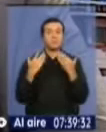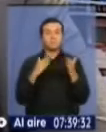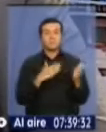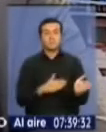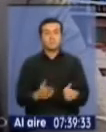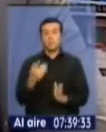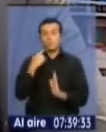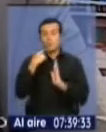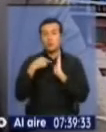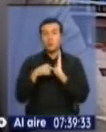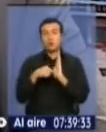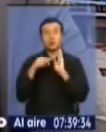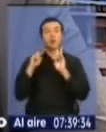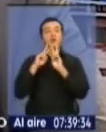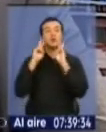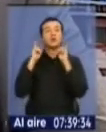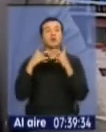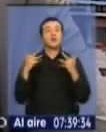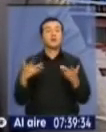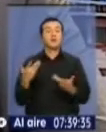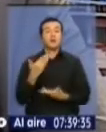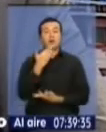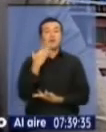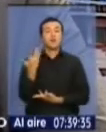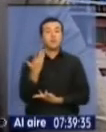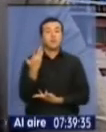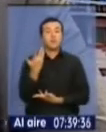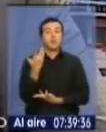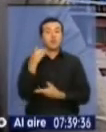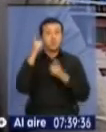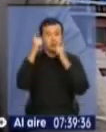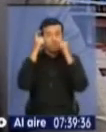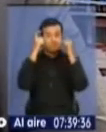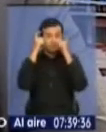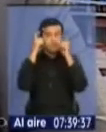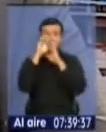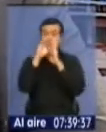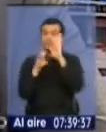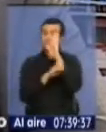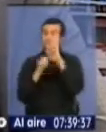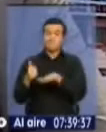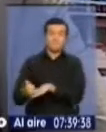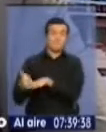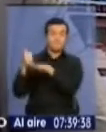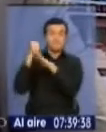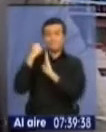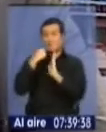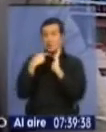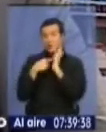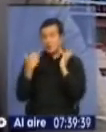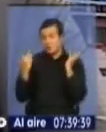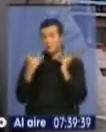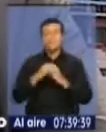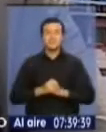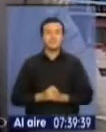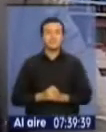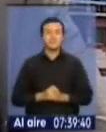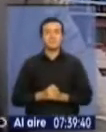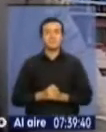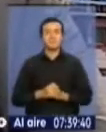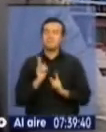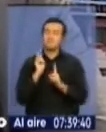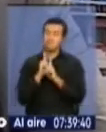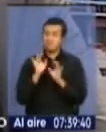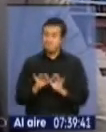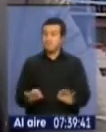Por ejemplo, el tener un órgano de control constitucional extrapoder, por decirte algo. Sería uno de los